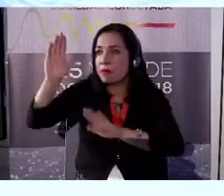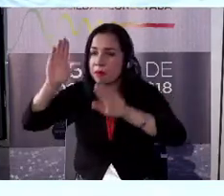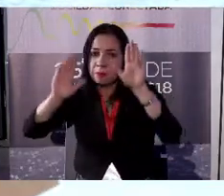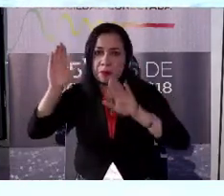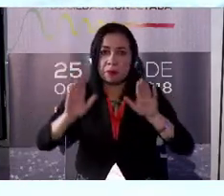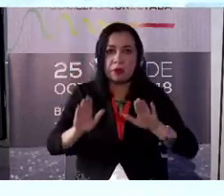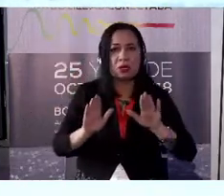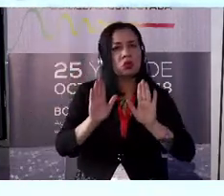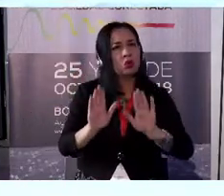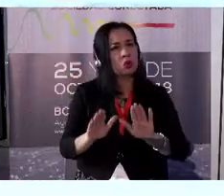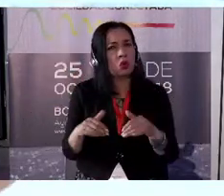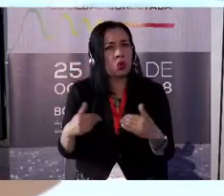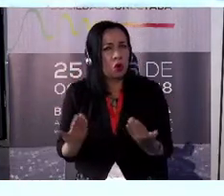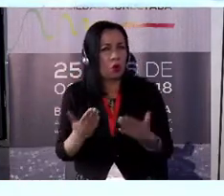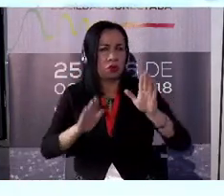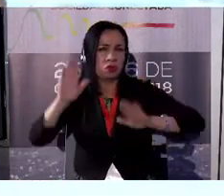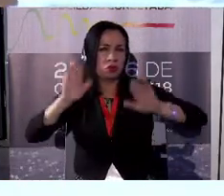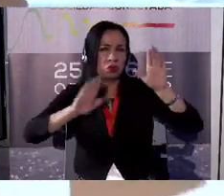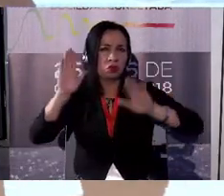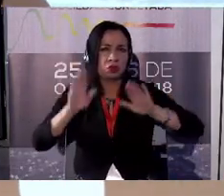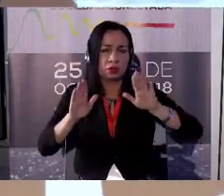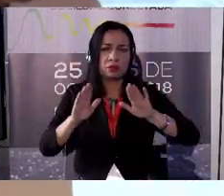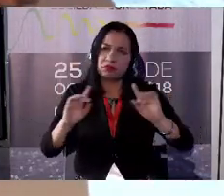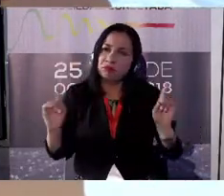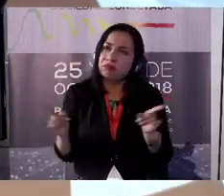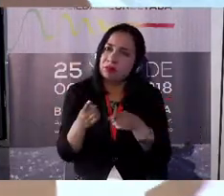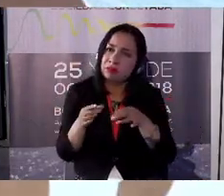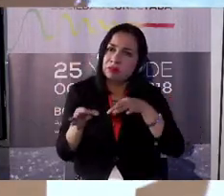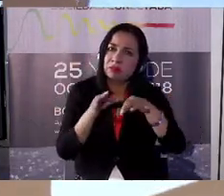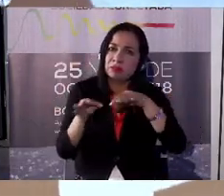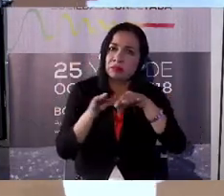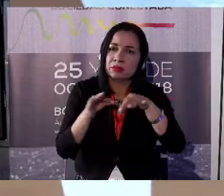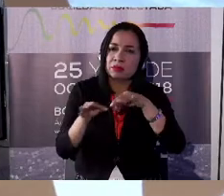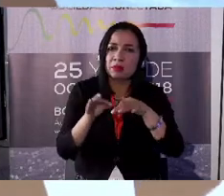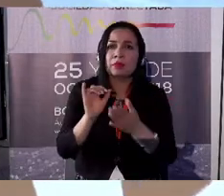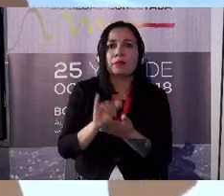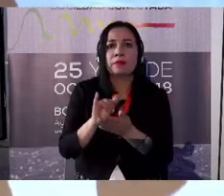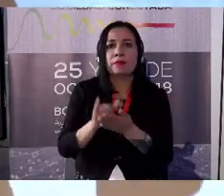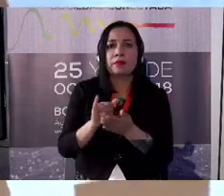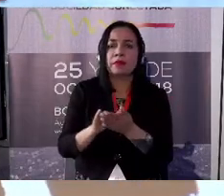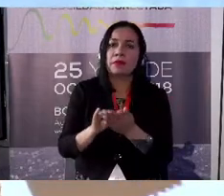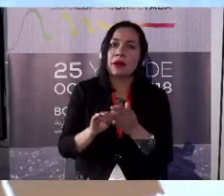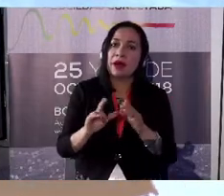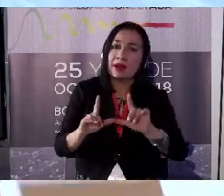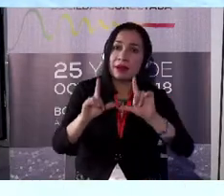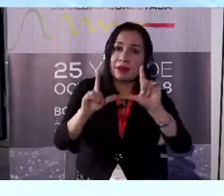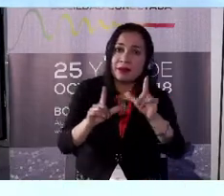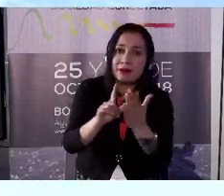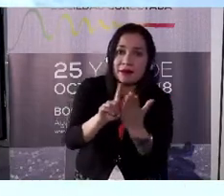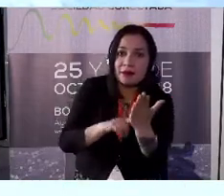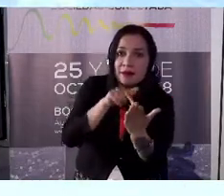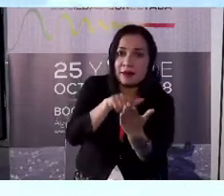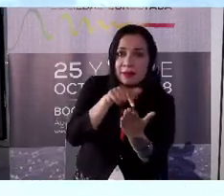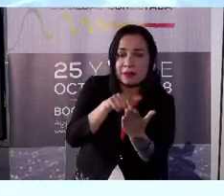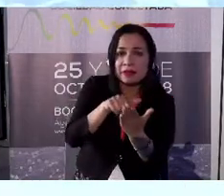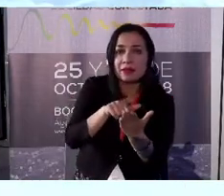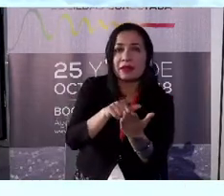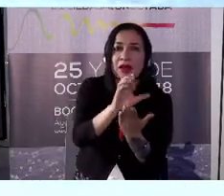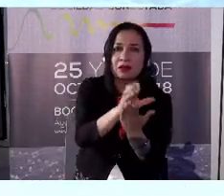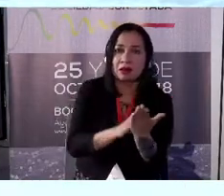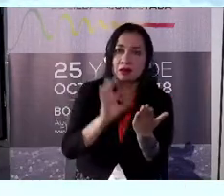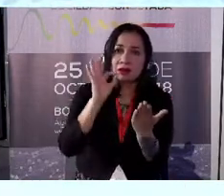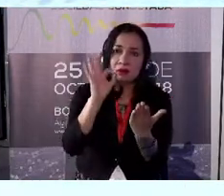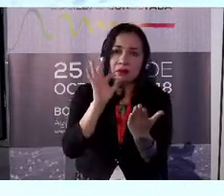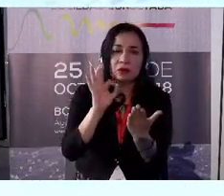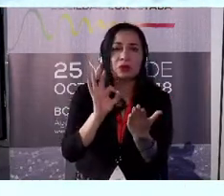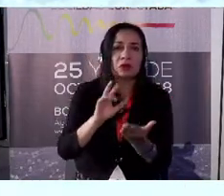consiste entonces esa subasta? Bueno, resumámosla acá. Subastar todas las licencias en una sola subasta. La subasta va en rondas.